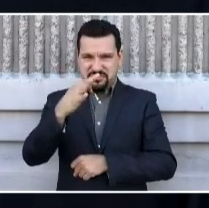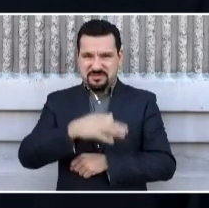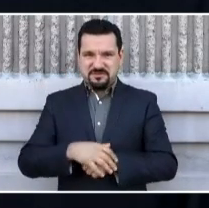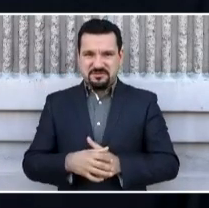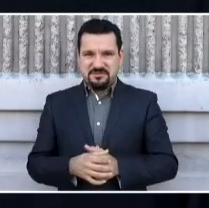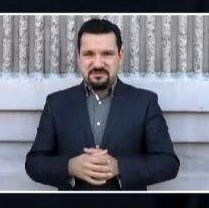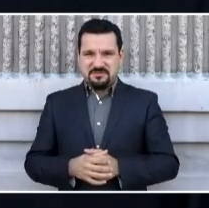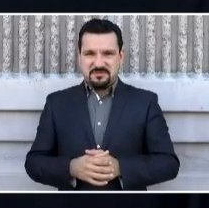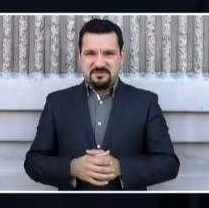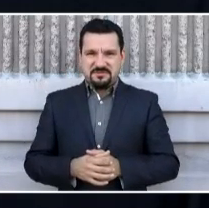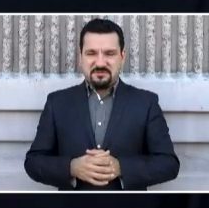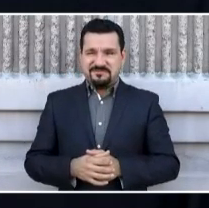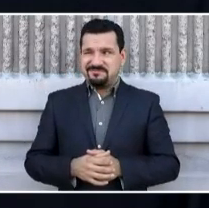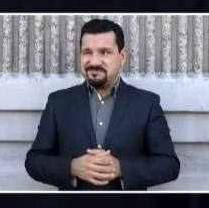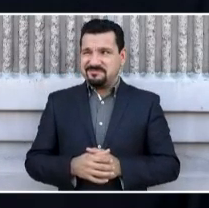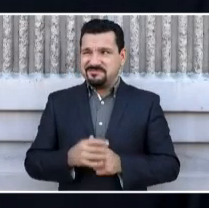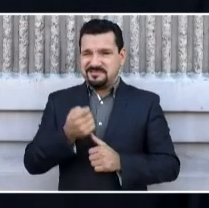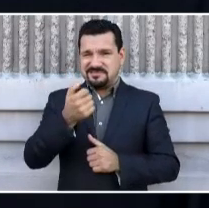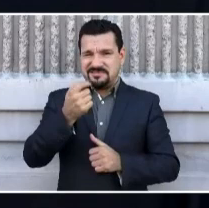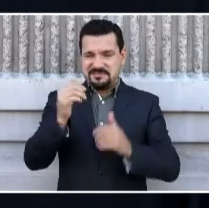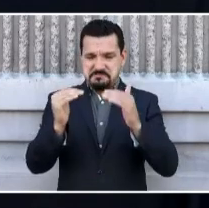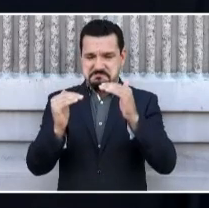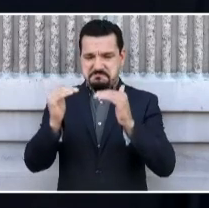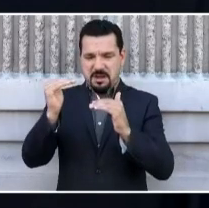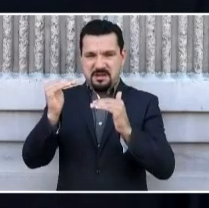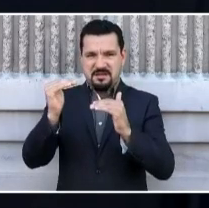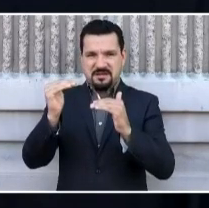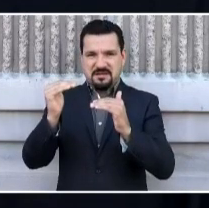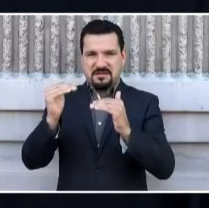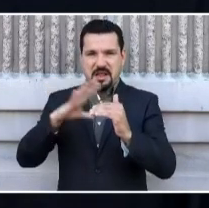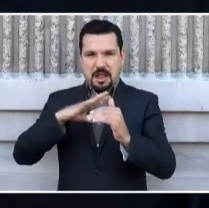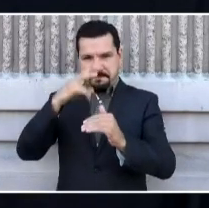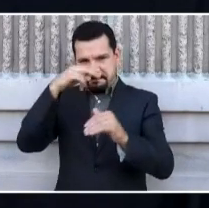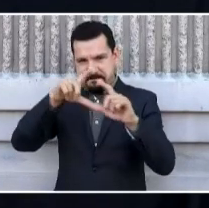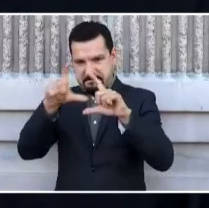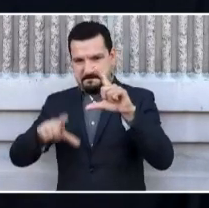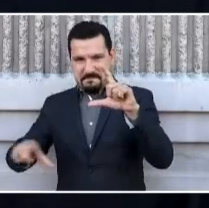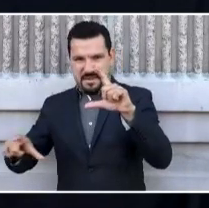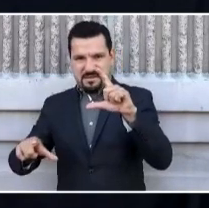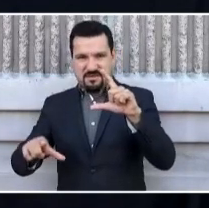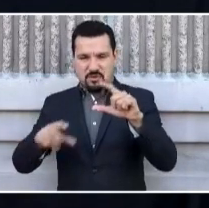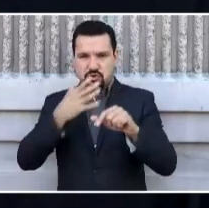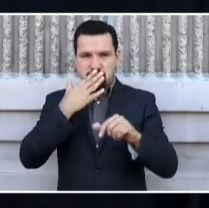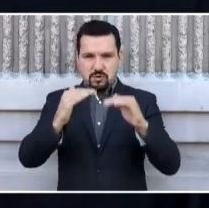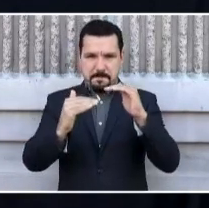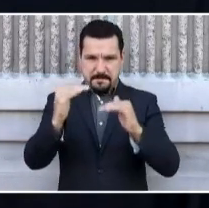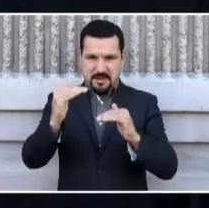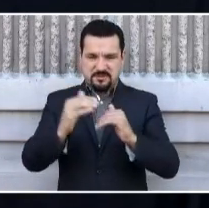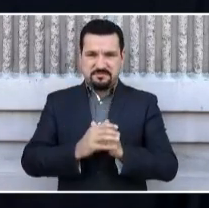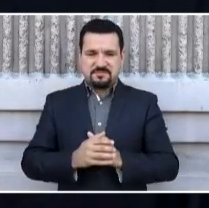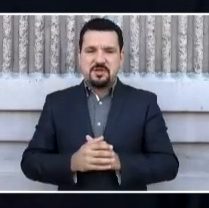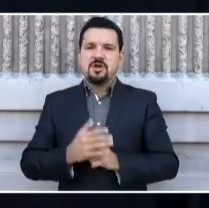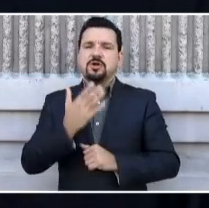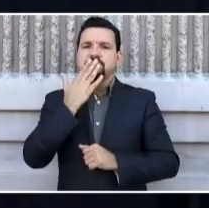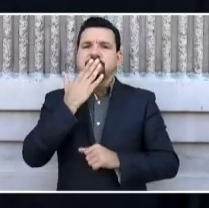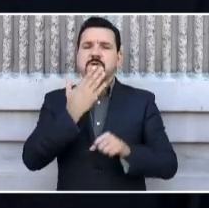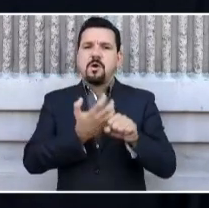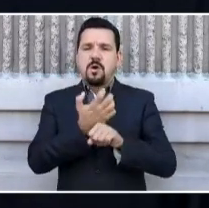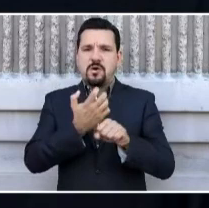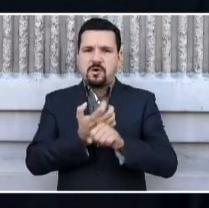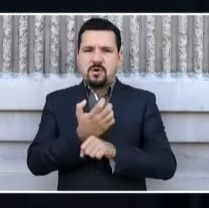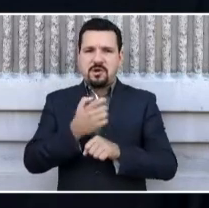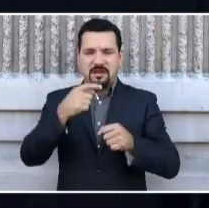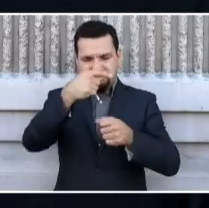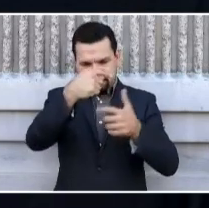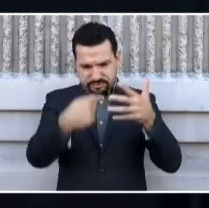es discretamente inferior a la que tiene el país. Sonora se ubica en la posición 22